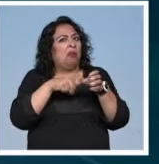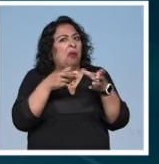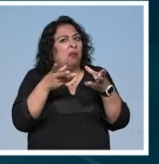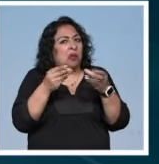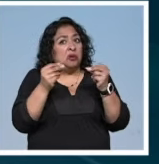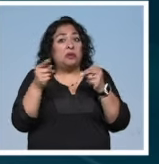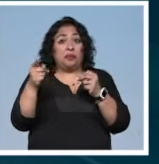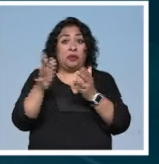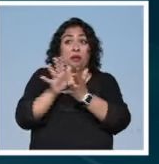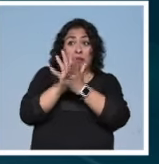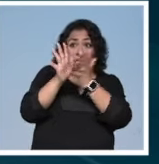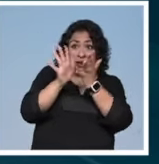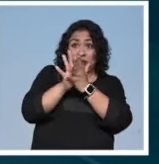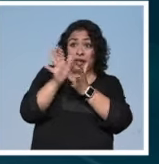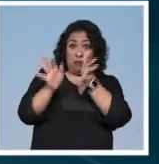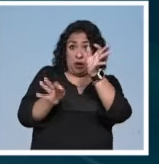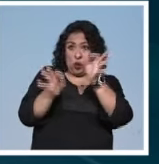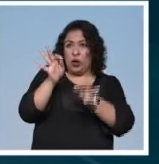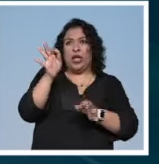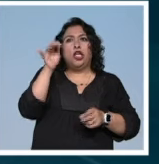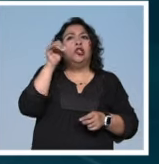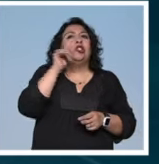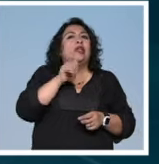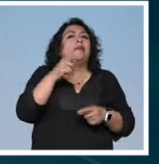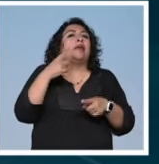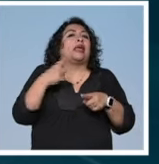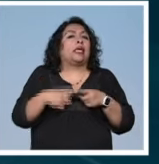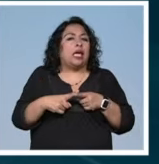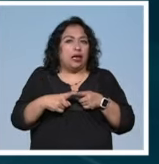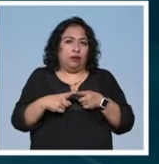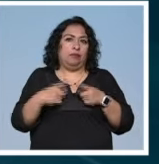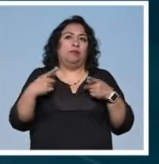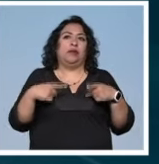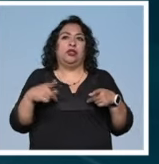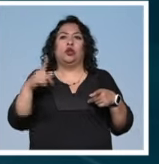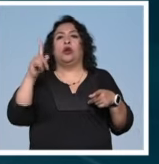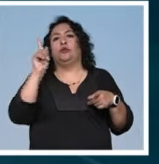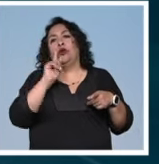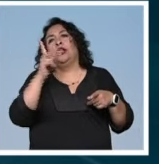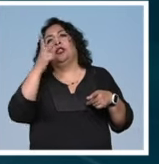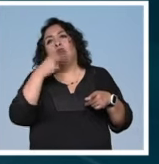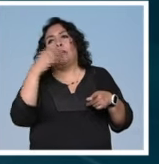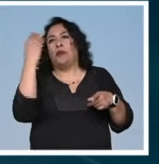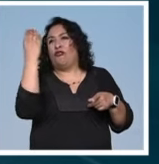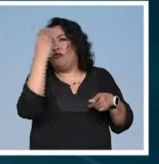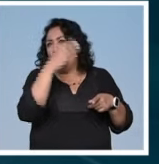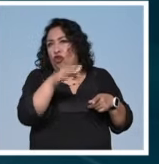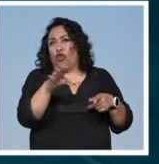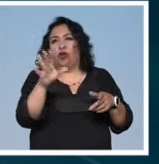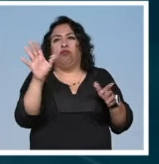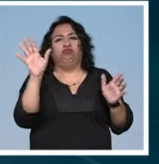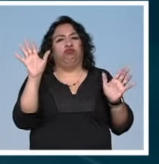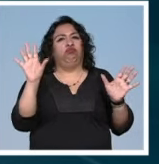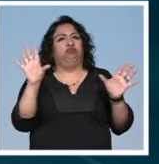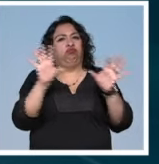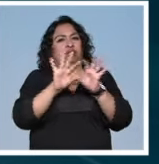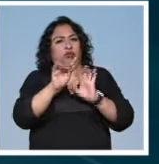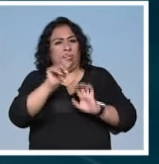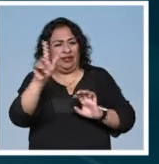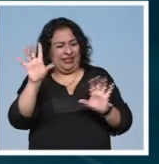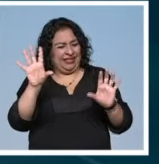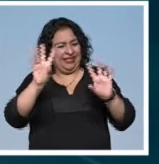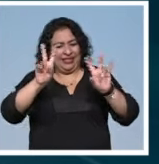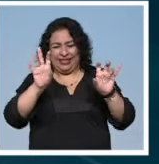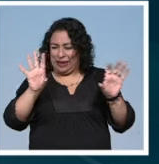Y los que participan como jurado siempre son fotógrafas o fotógrafos muy relacionados con el tema,